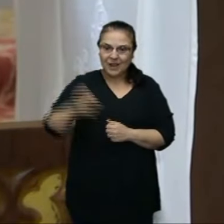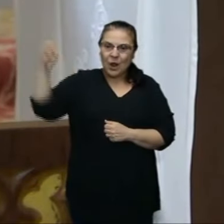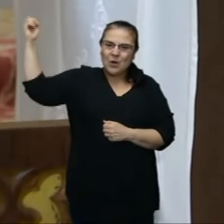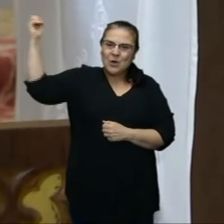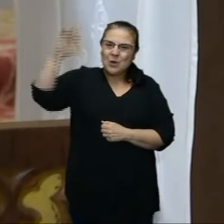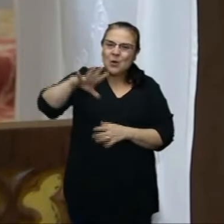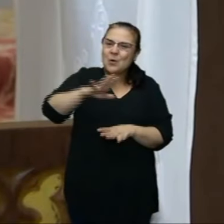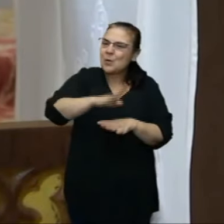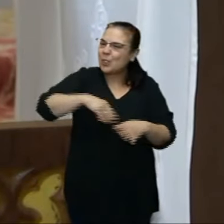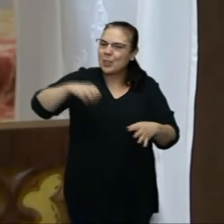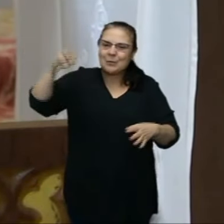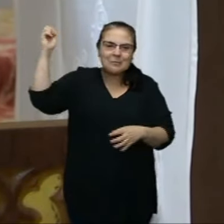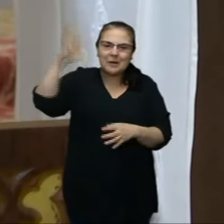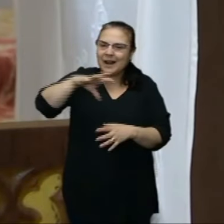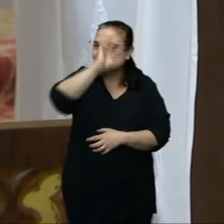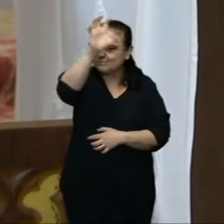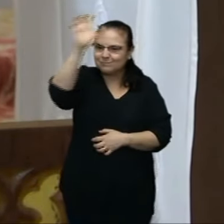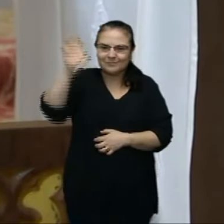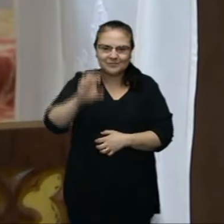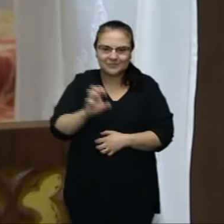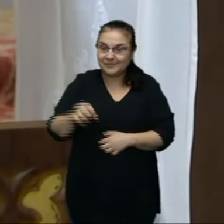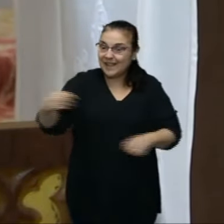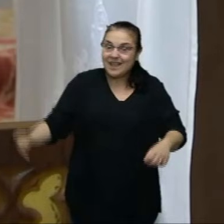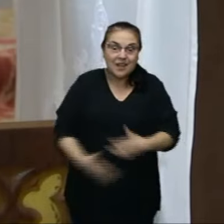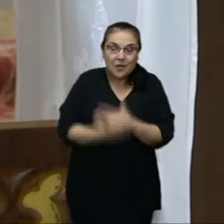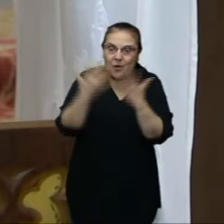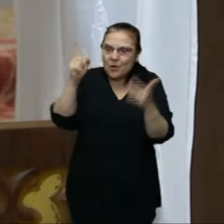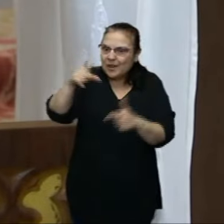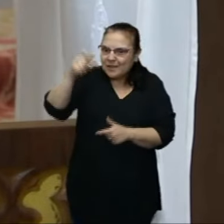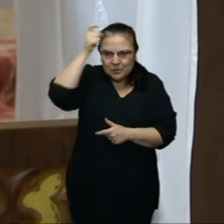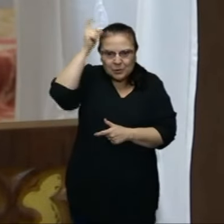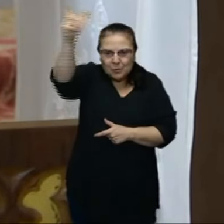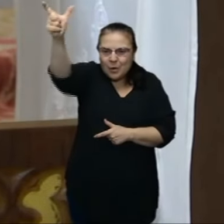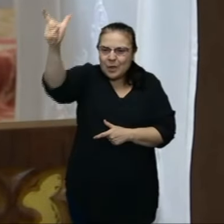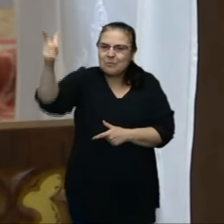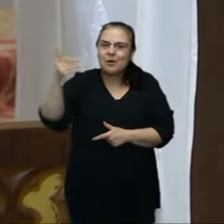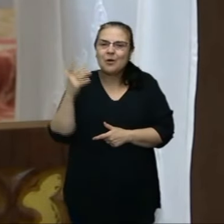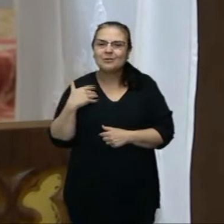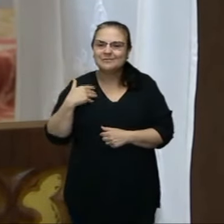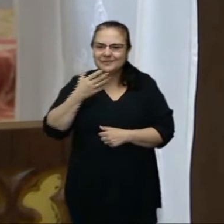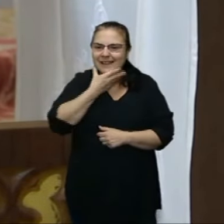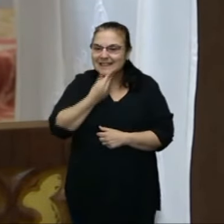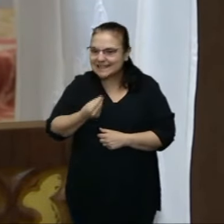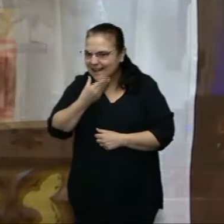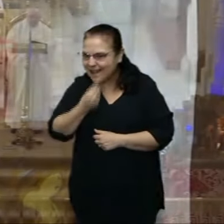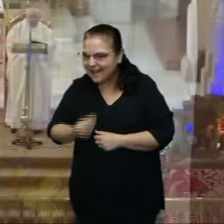Luz para alumbrar a las naciones y gloria de tu pueblo, Israel.